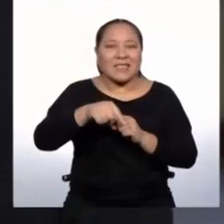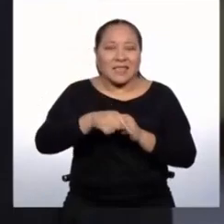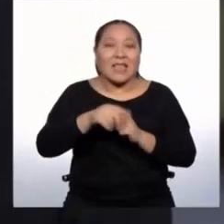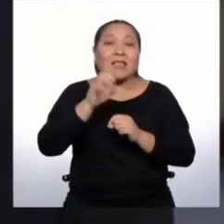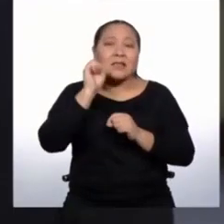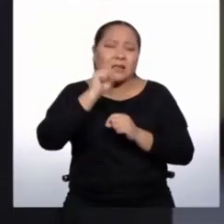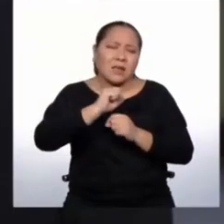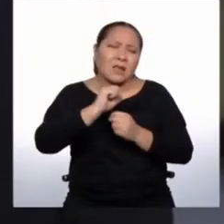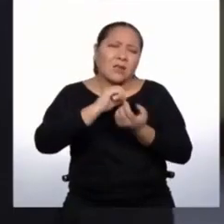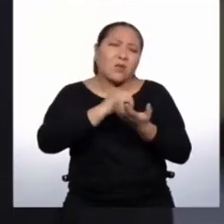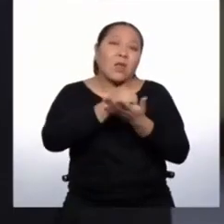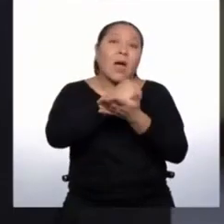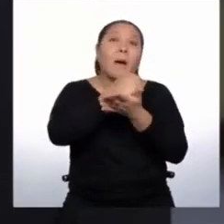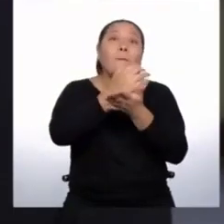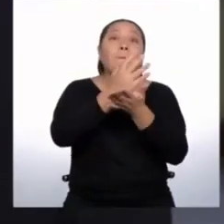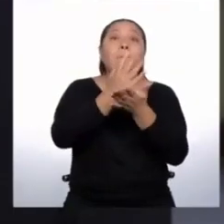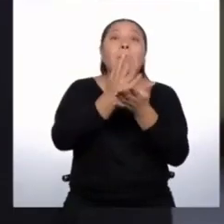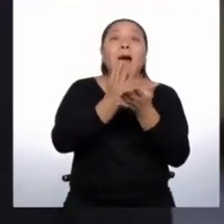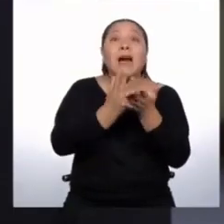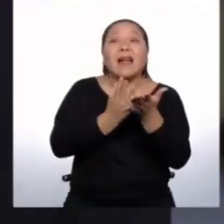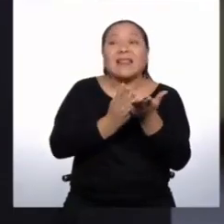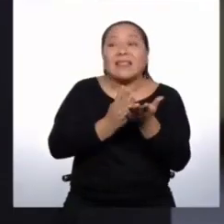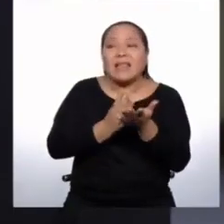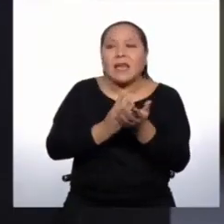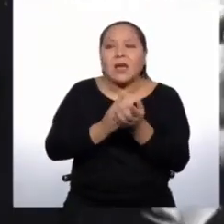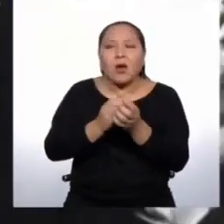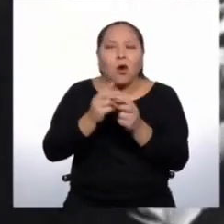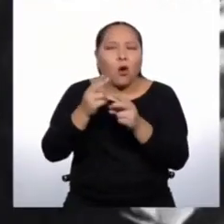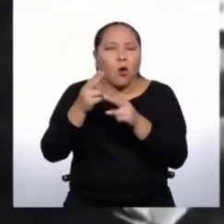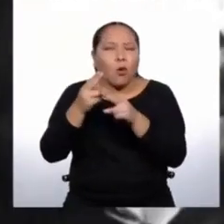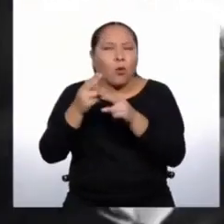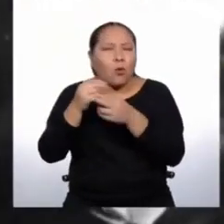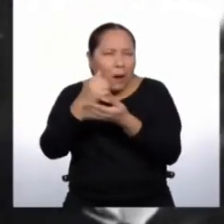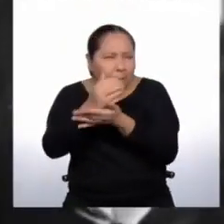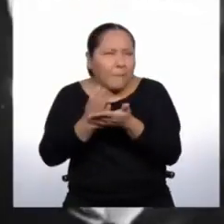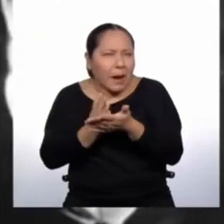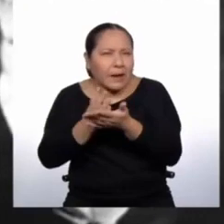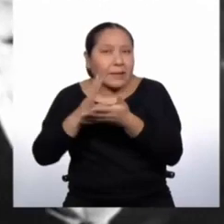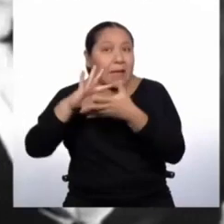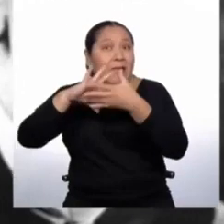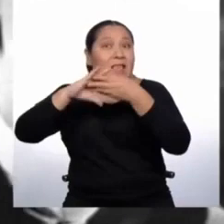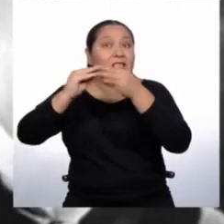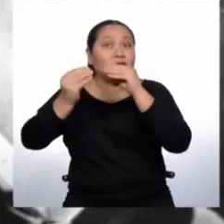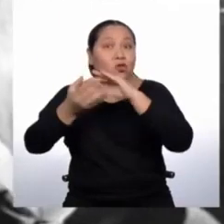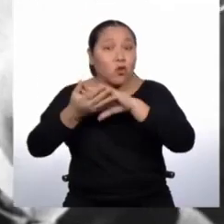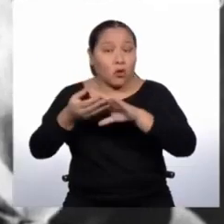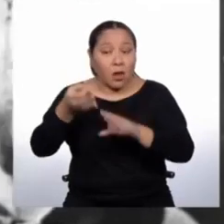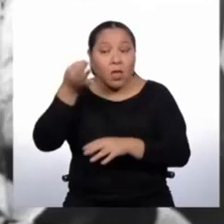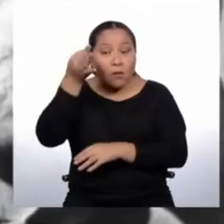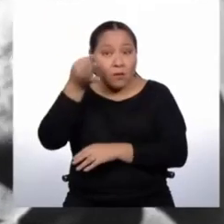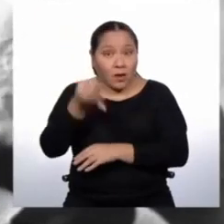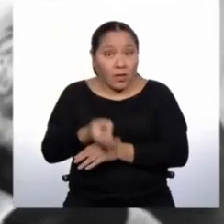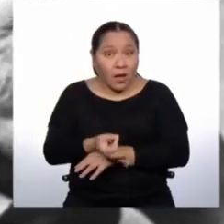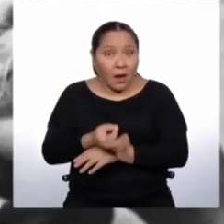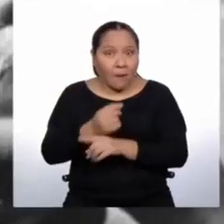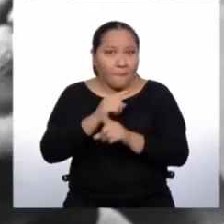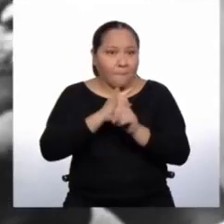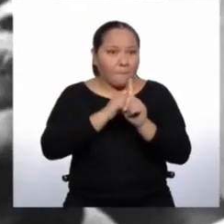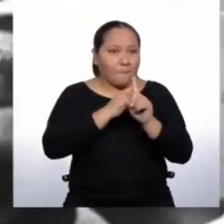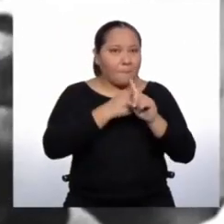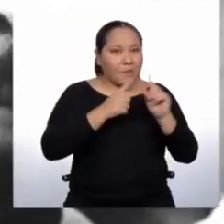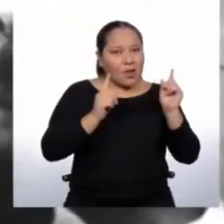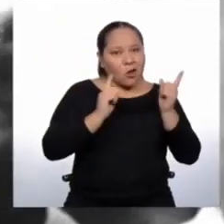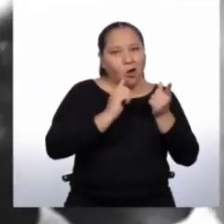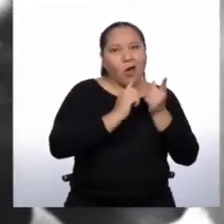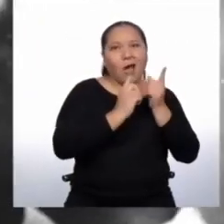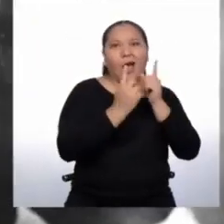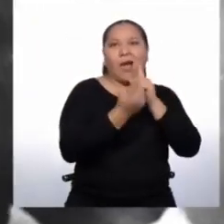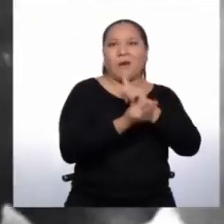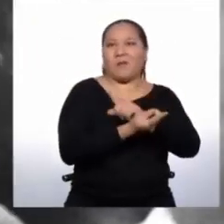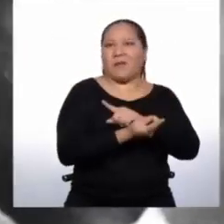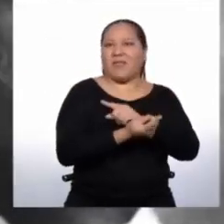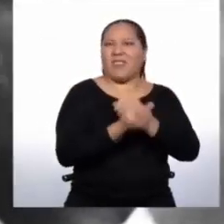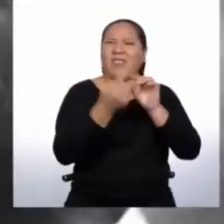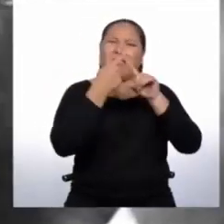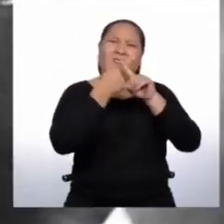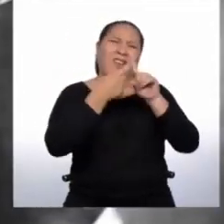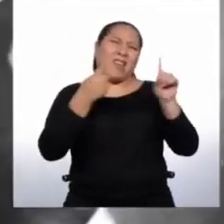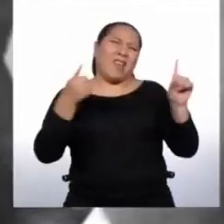historicista, pero que en el fondo es ficción, es literatura. Palma no es González Prada, que usa el